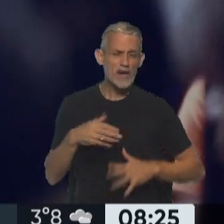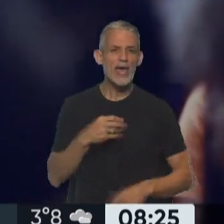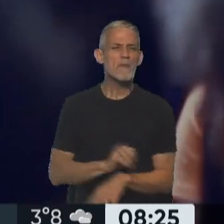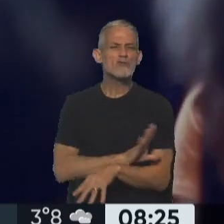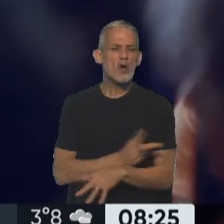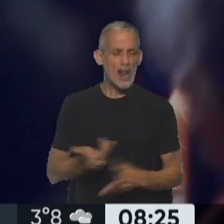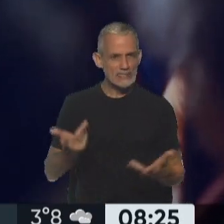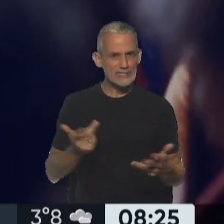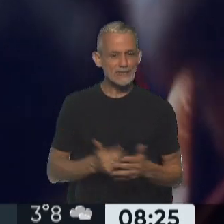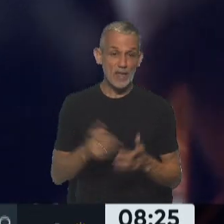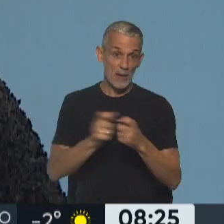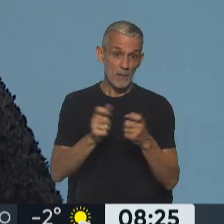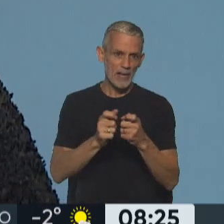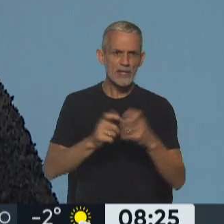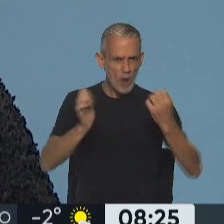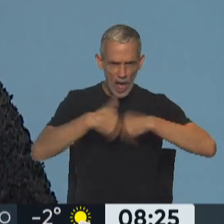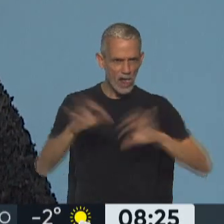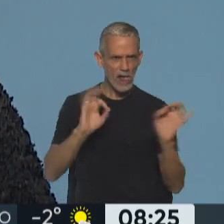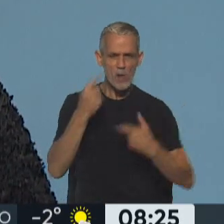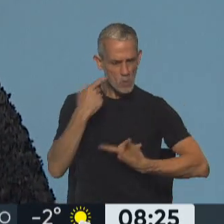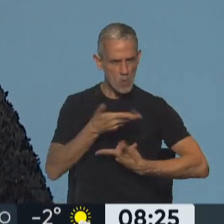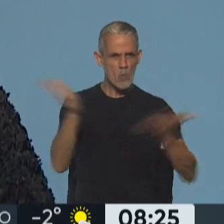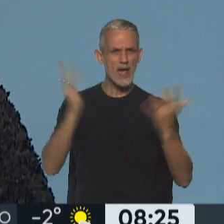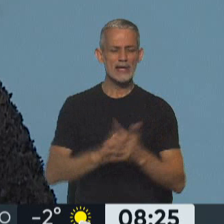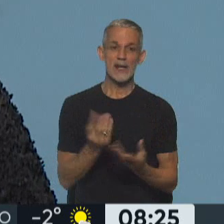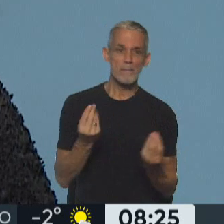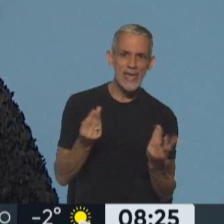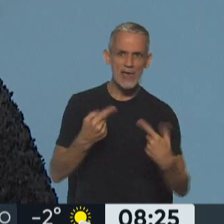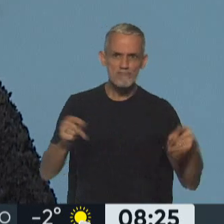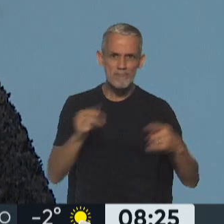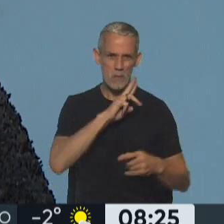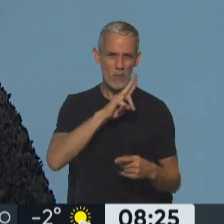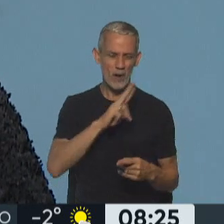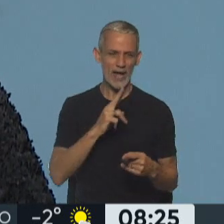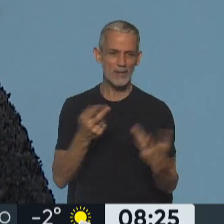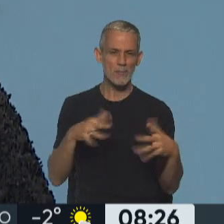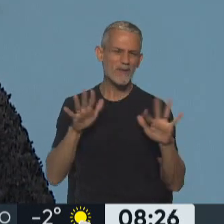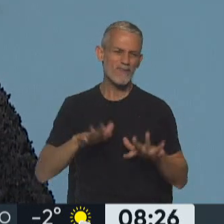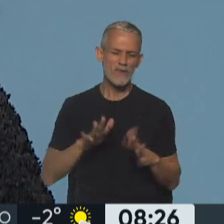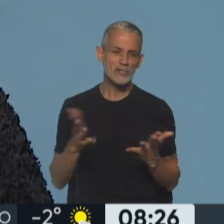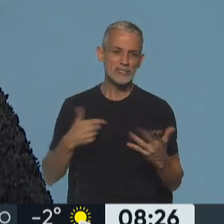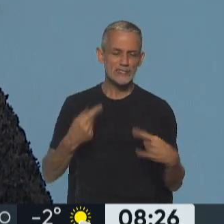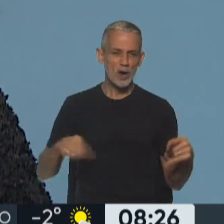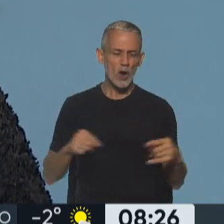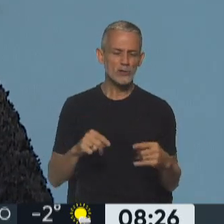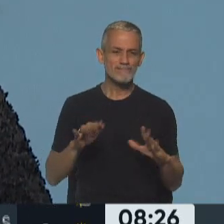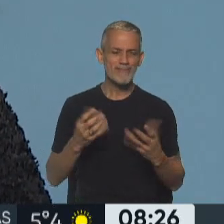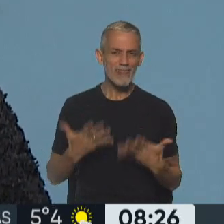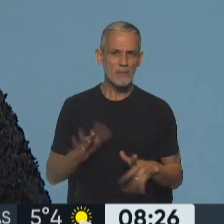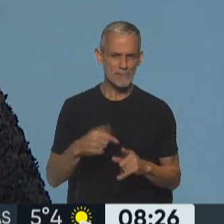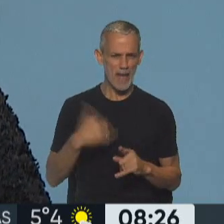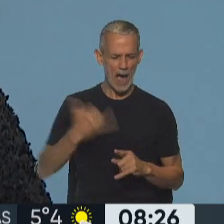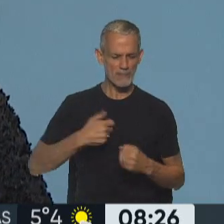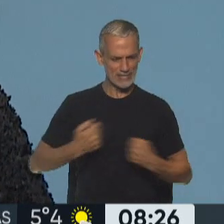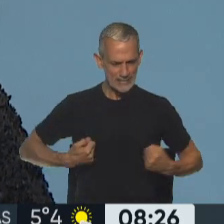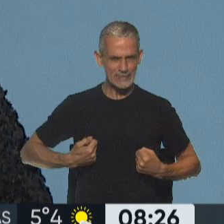emocionalidades Y esa película no lo oculta no todos los miedos este y las vulnerabilidades que estas mujeres traspasan pero